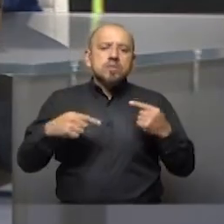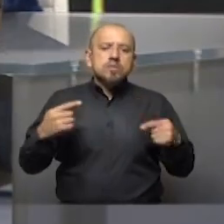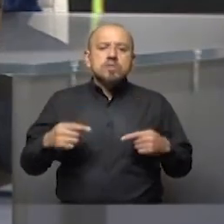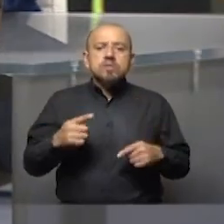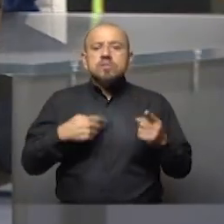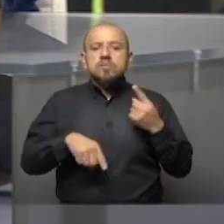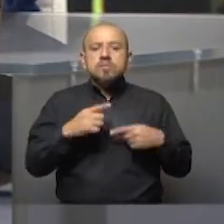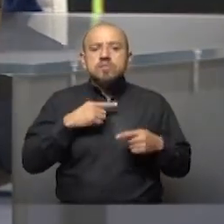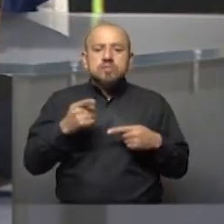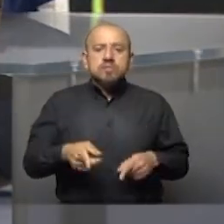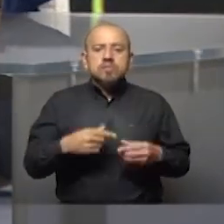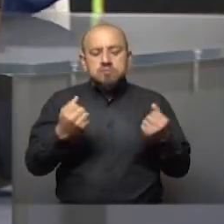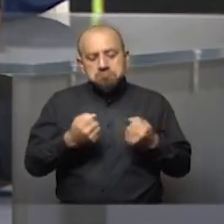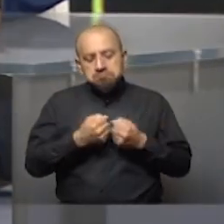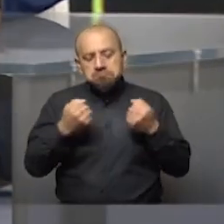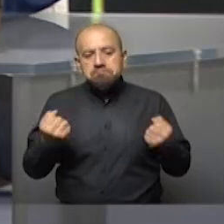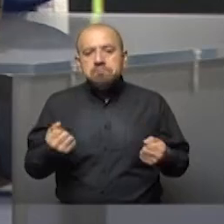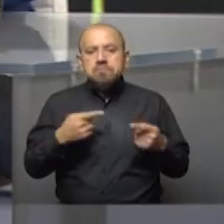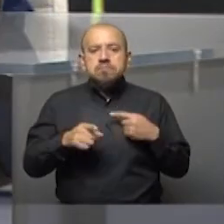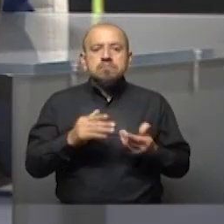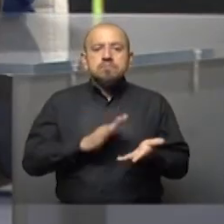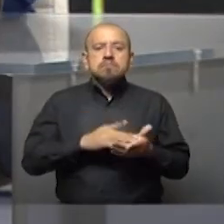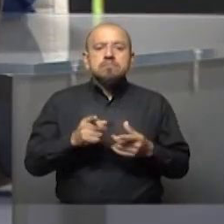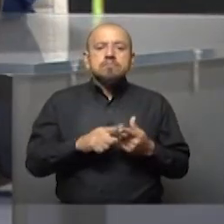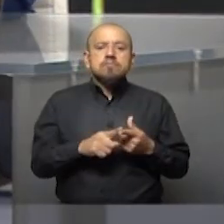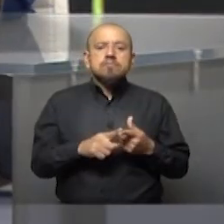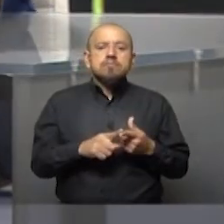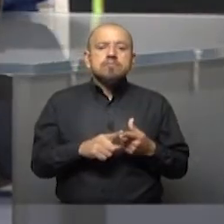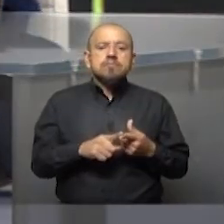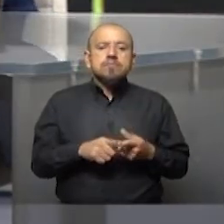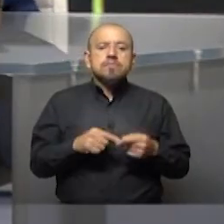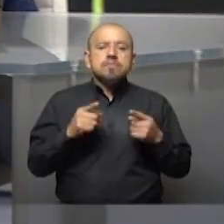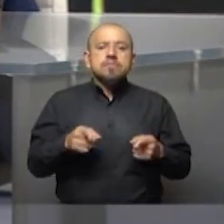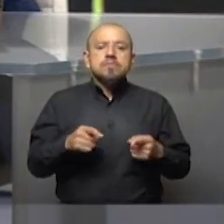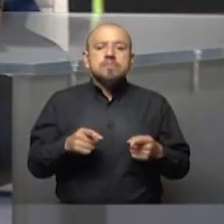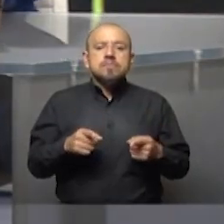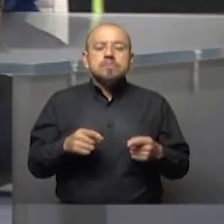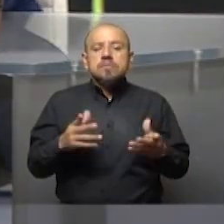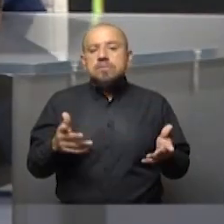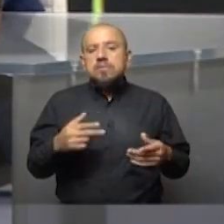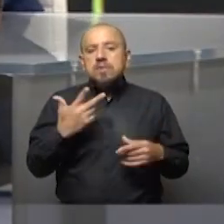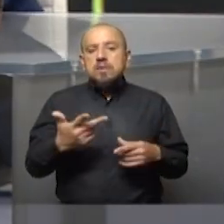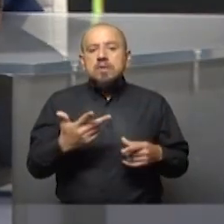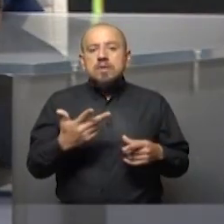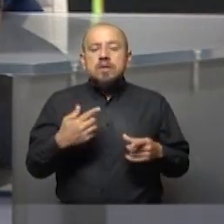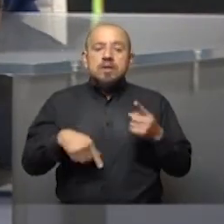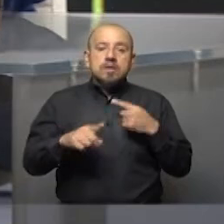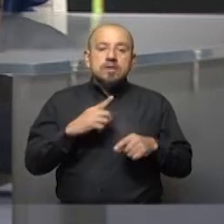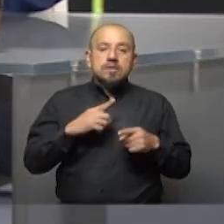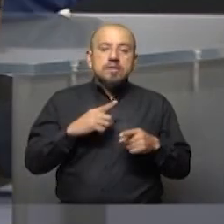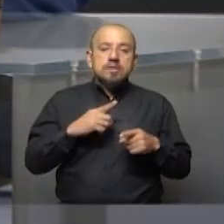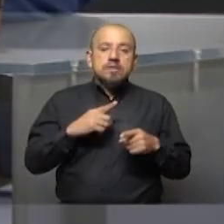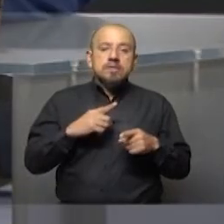Pero a medida que fuimos profundizando lo he ido queriendo bueno en este tercer y último capítulo Más allá de cariños personales que a